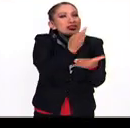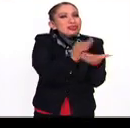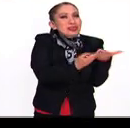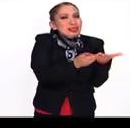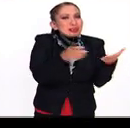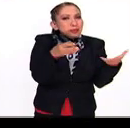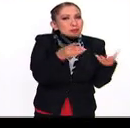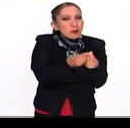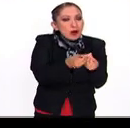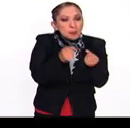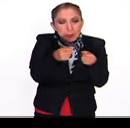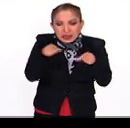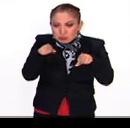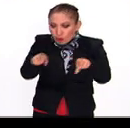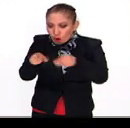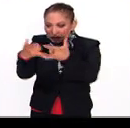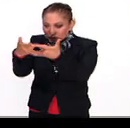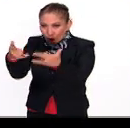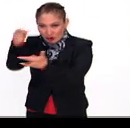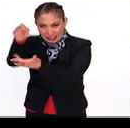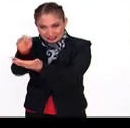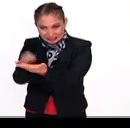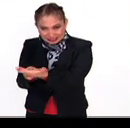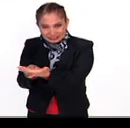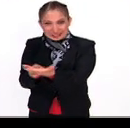corre paralela. Un ensayo visual. Sí,